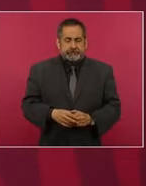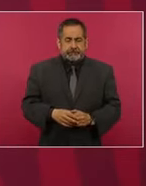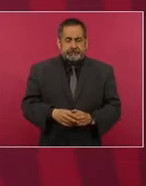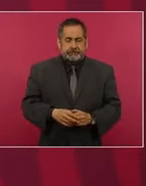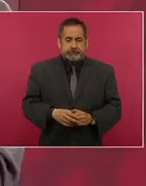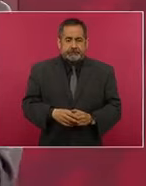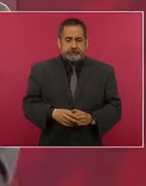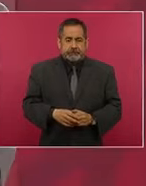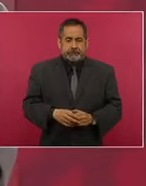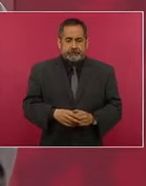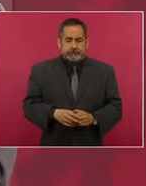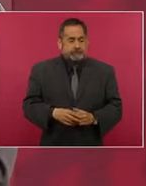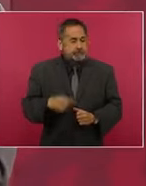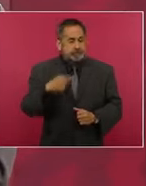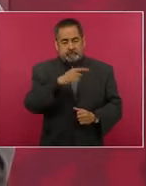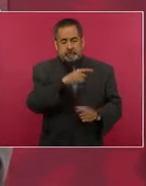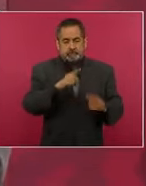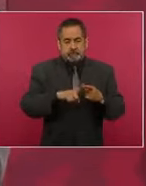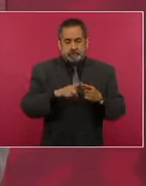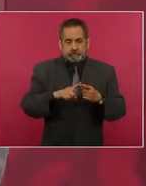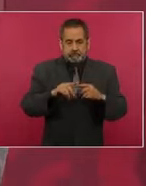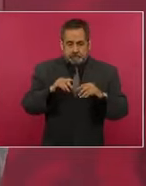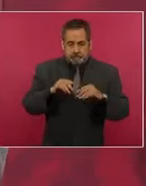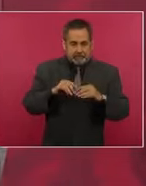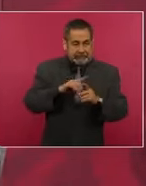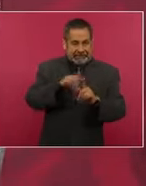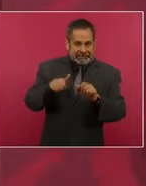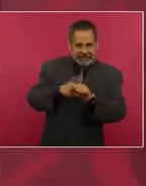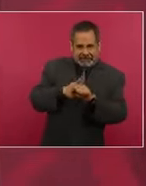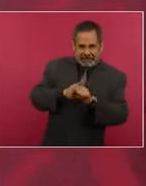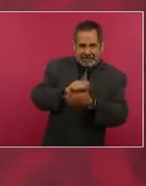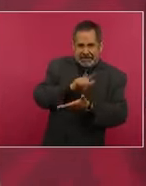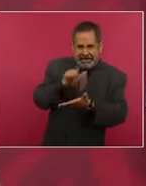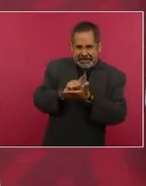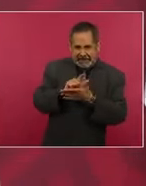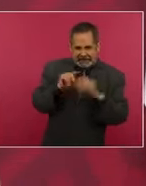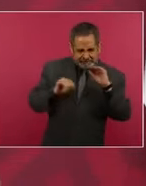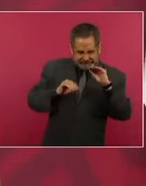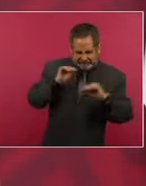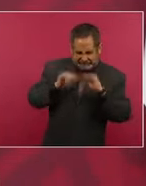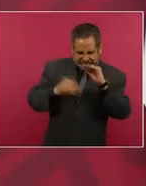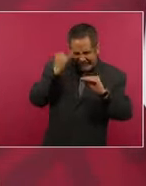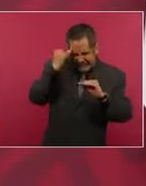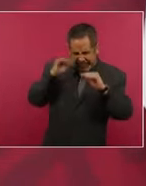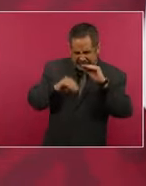Pues es el que elabora las leyes, Iberdrola.